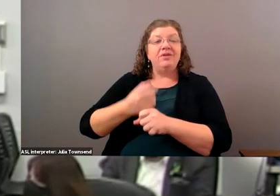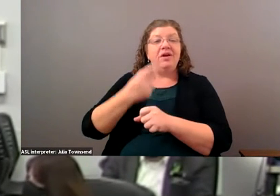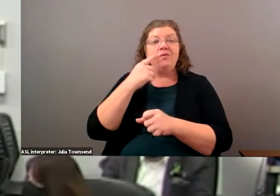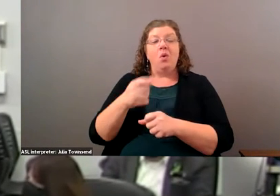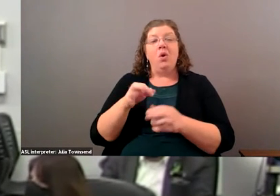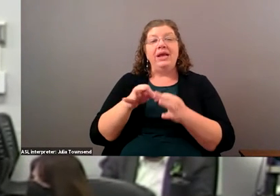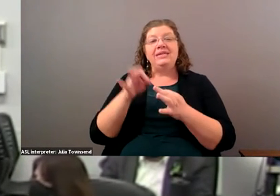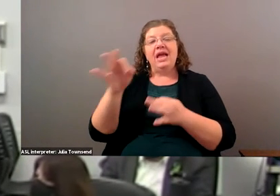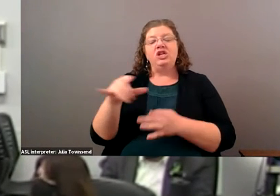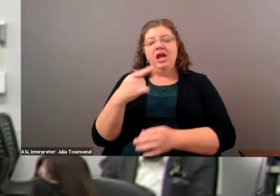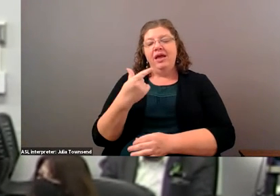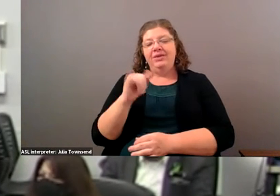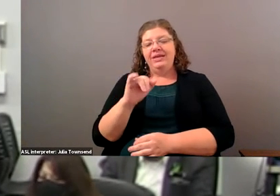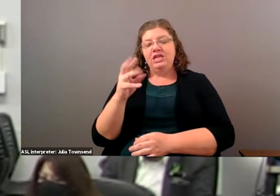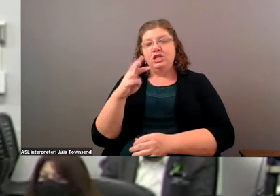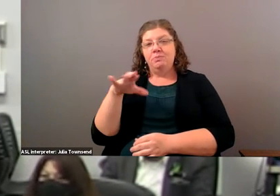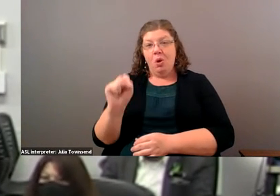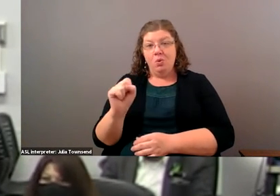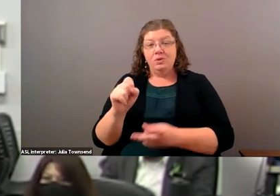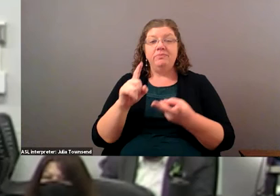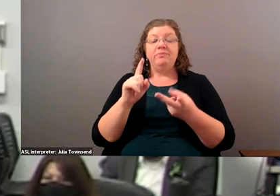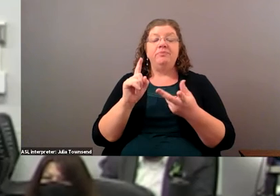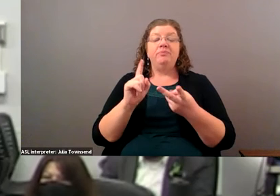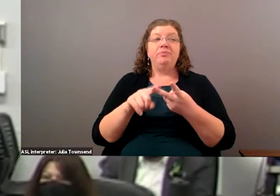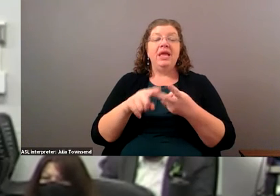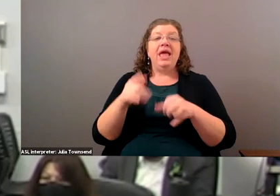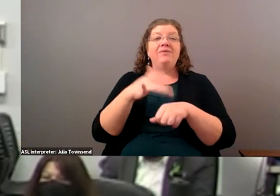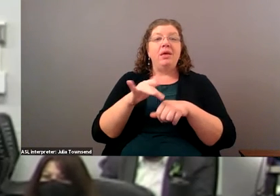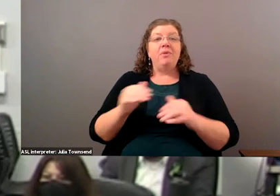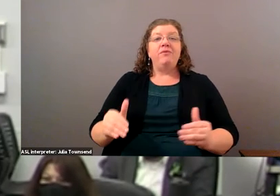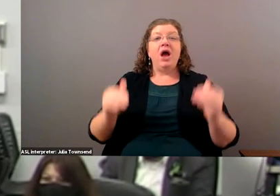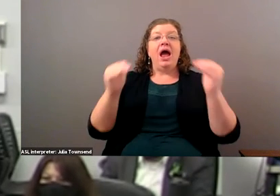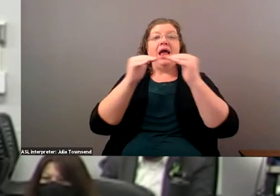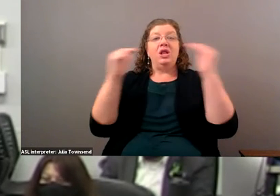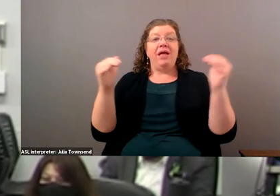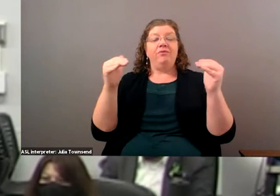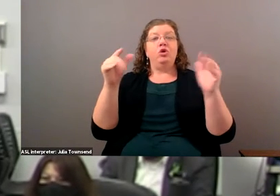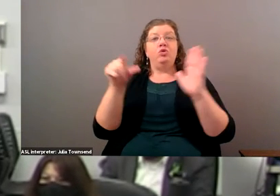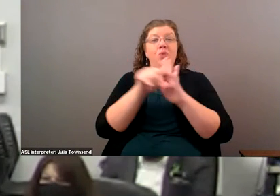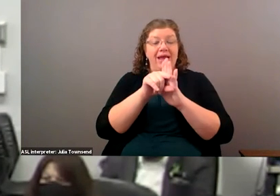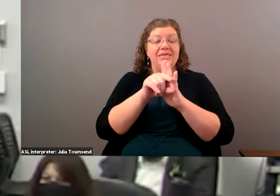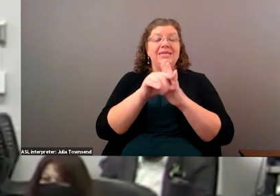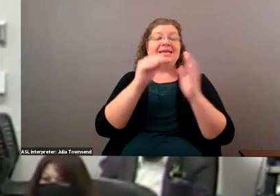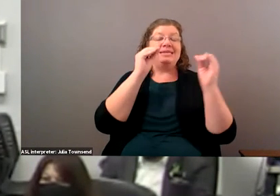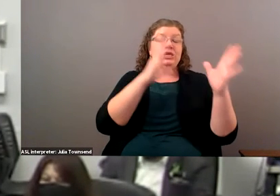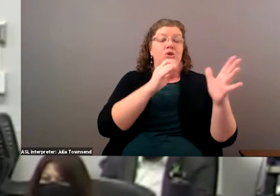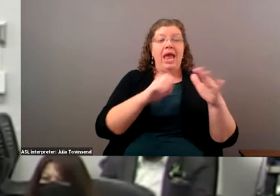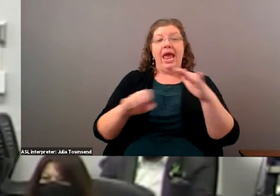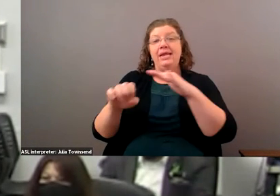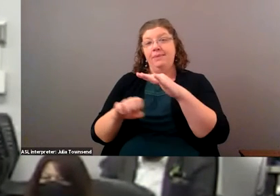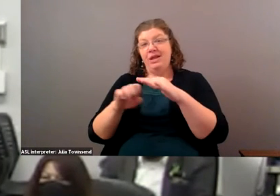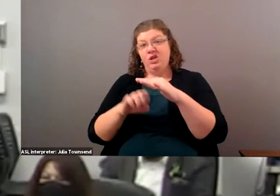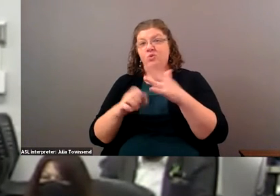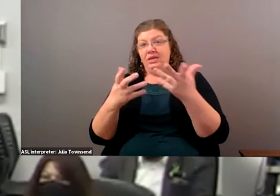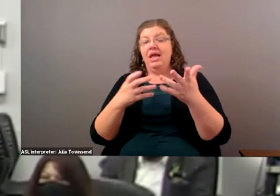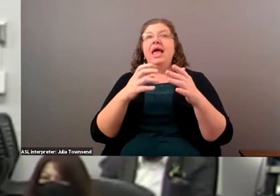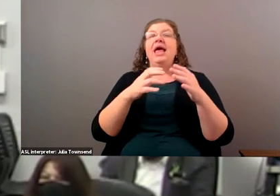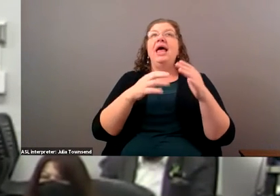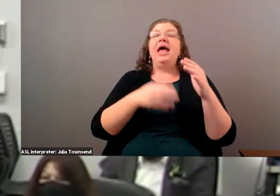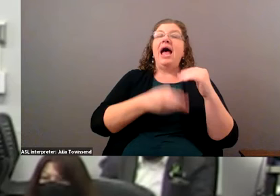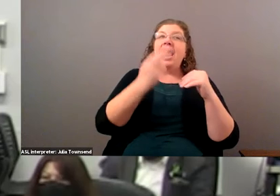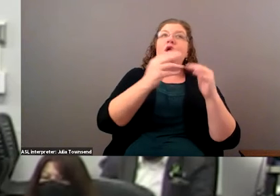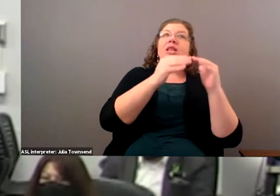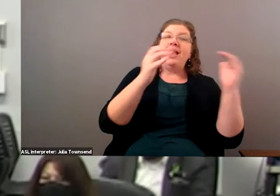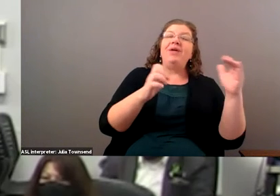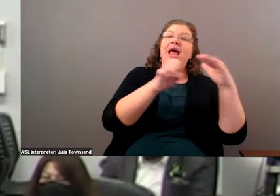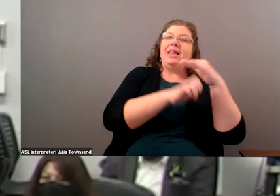y está disponible para los maestros de los grados superiores de primaria y conforme se alinea con el